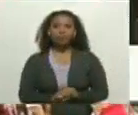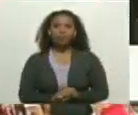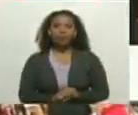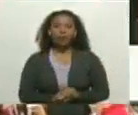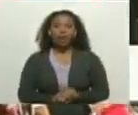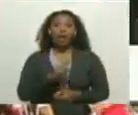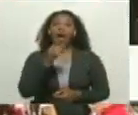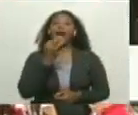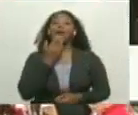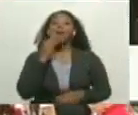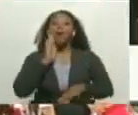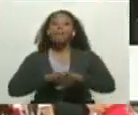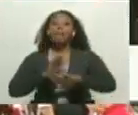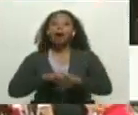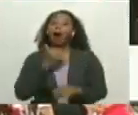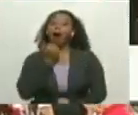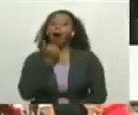algo,